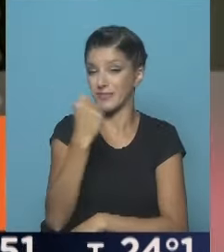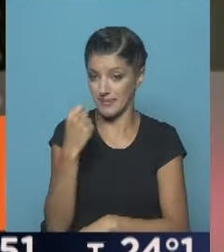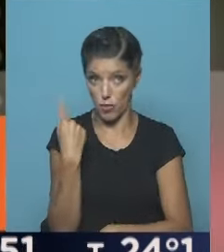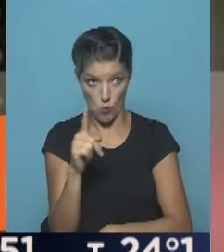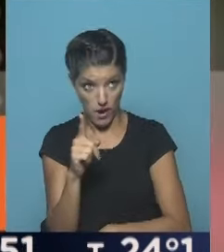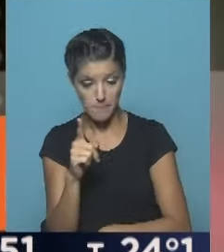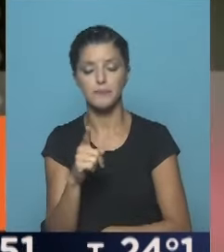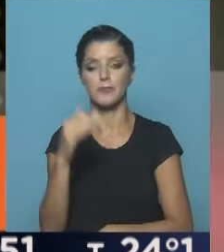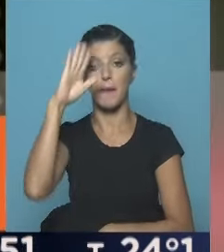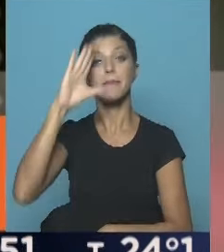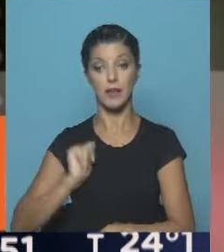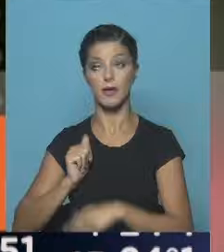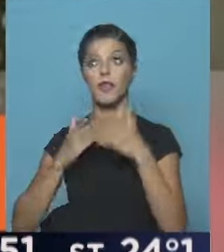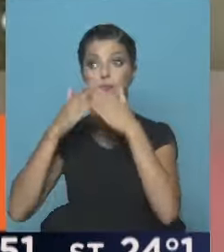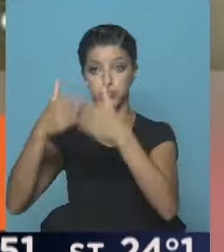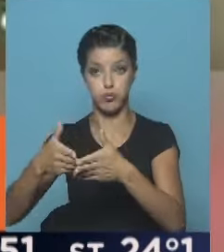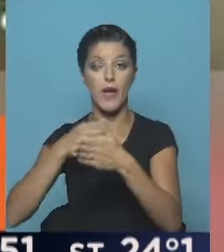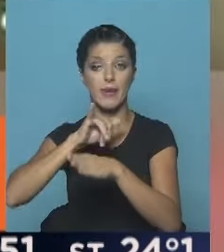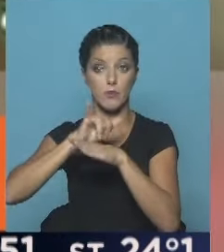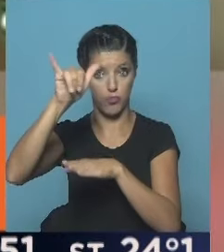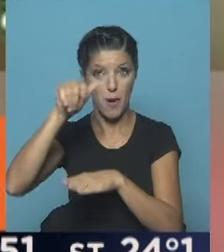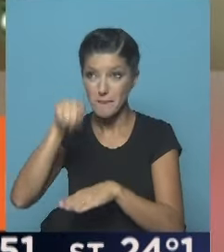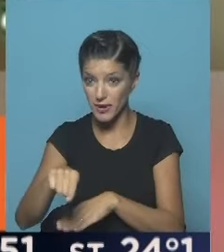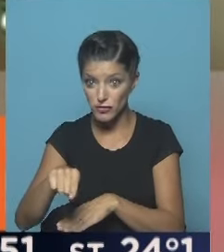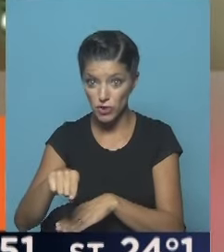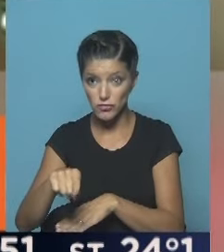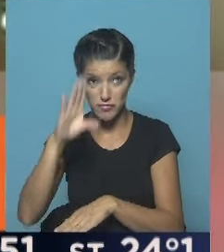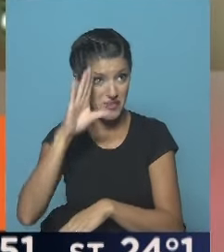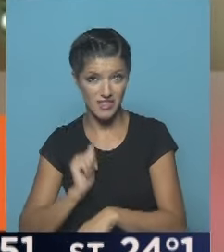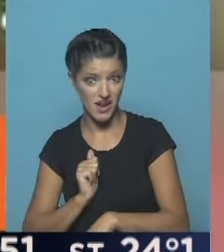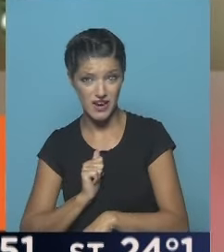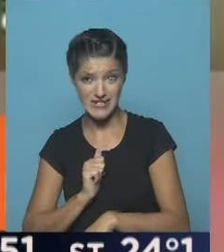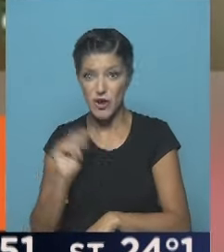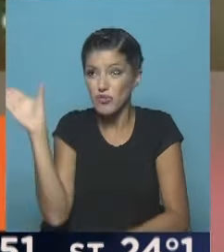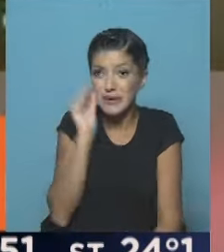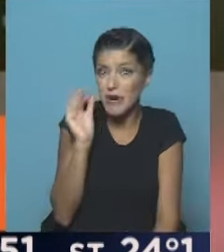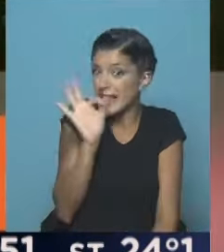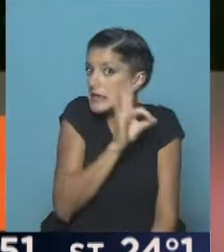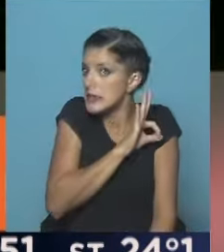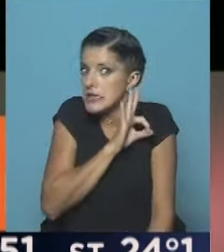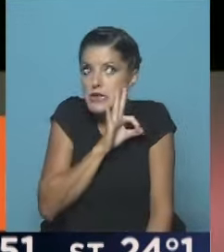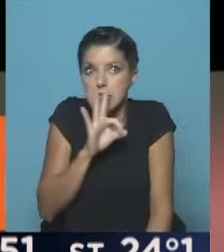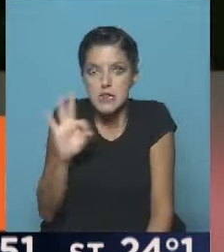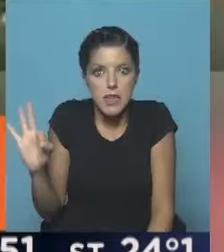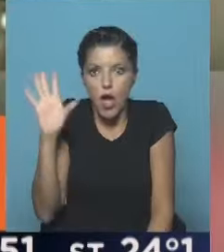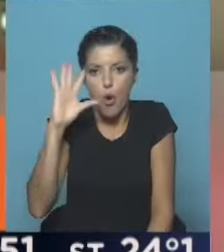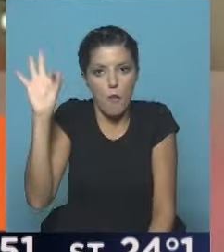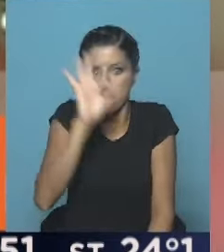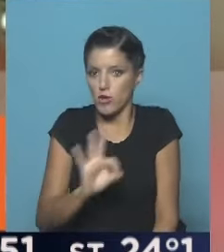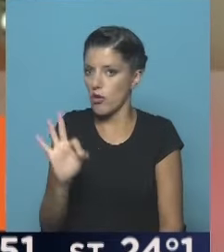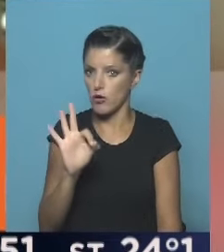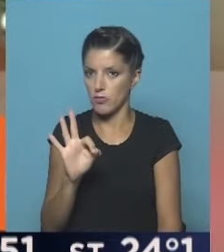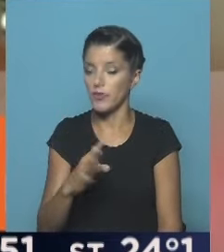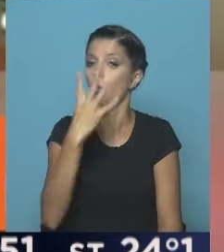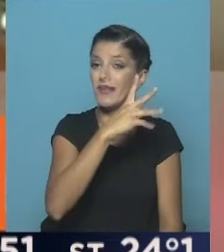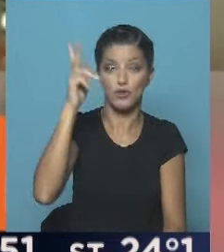Y de las Fuerzas Armadas no hemos escuchado, perdónenme la expresión, ni pío en lo que han venido estos